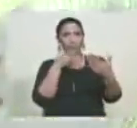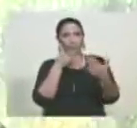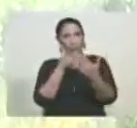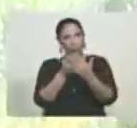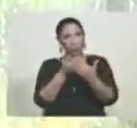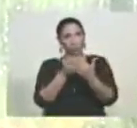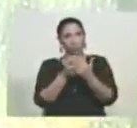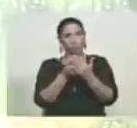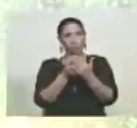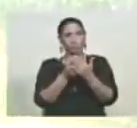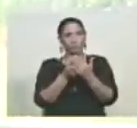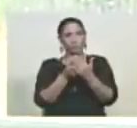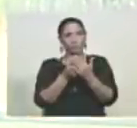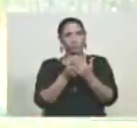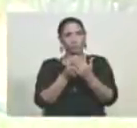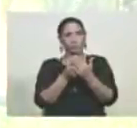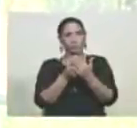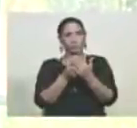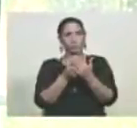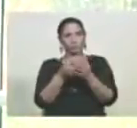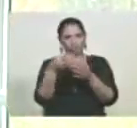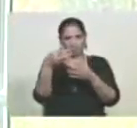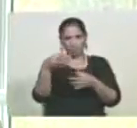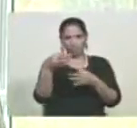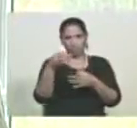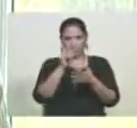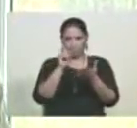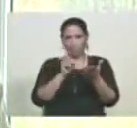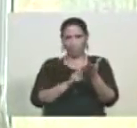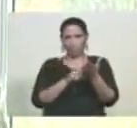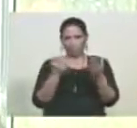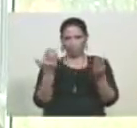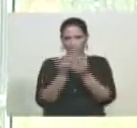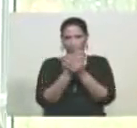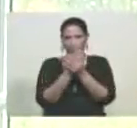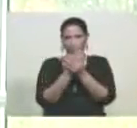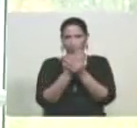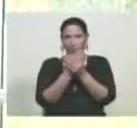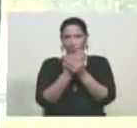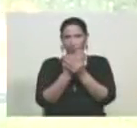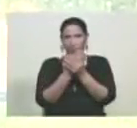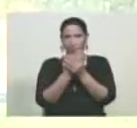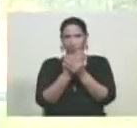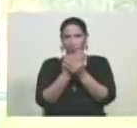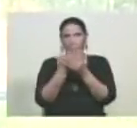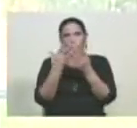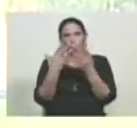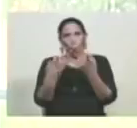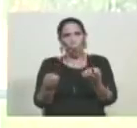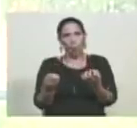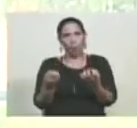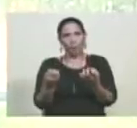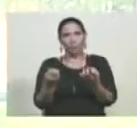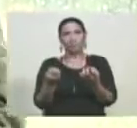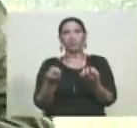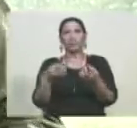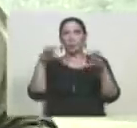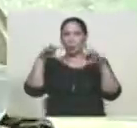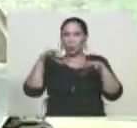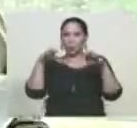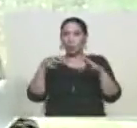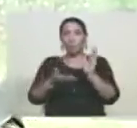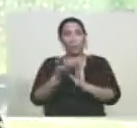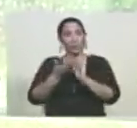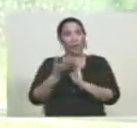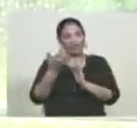propuestas y el documentico completo está en esta carpetica, mojosita porque le cayó agua, pero no importa. Importante es lo que tiene